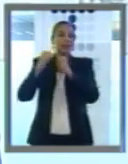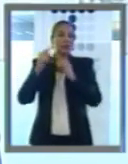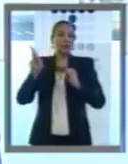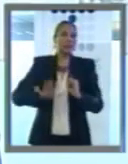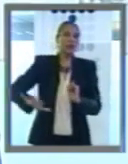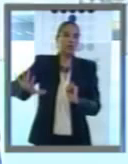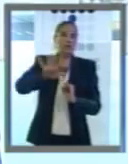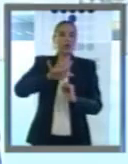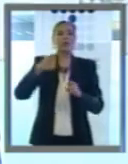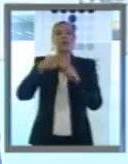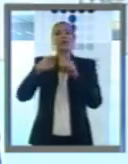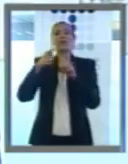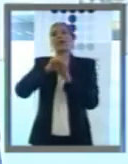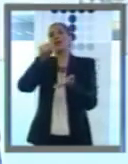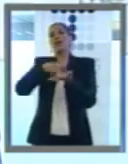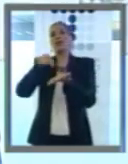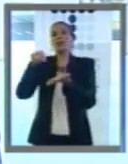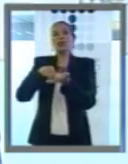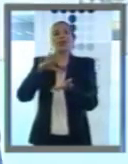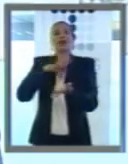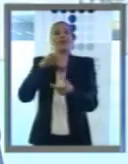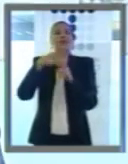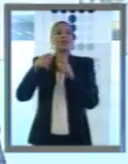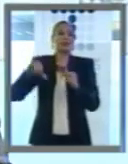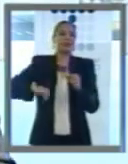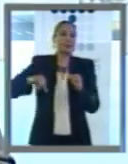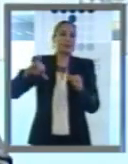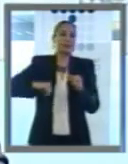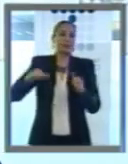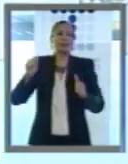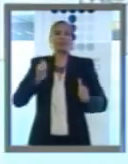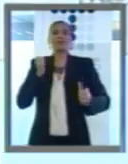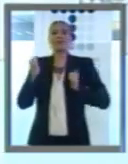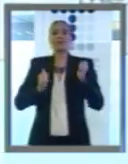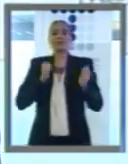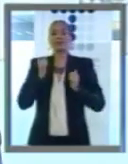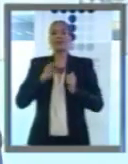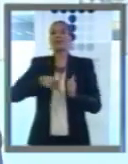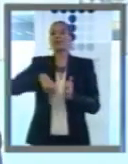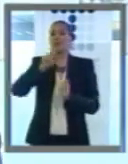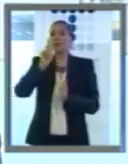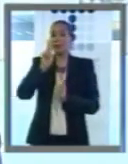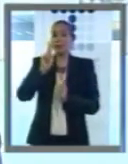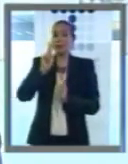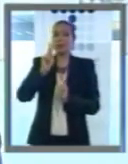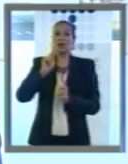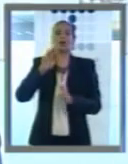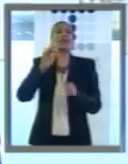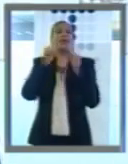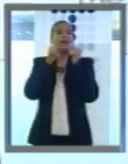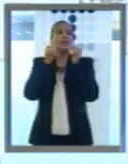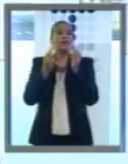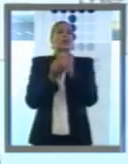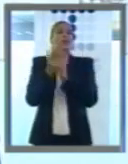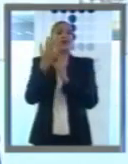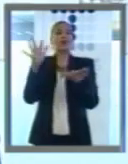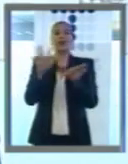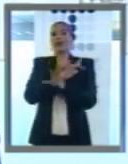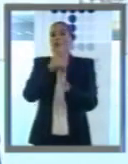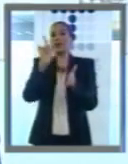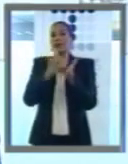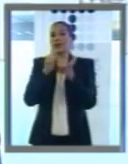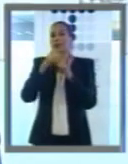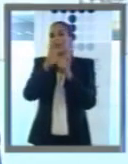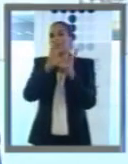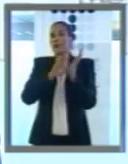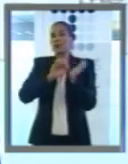públicas y en la proliferación de espacios cooptados por intereses particulares. Sin embargo, y atendiendo a las nuevas reformas